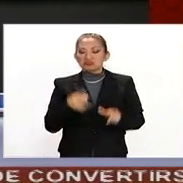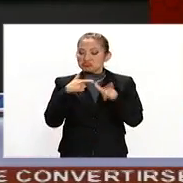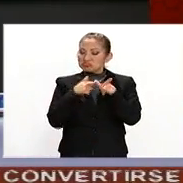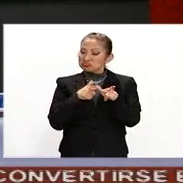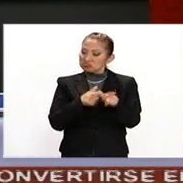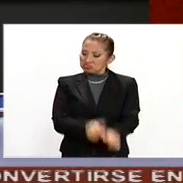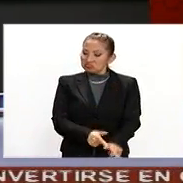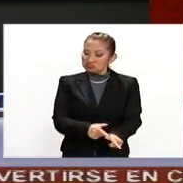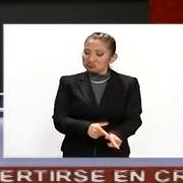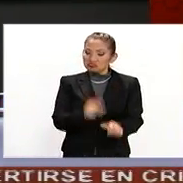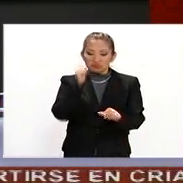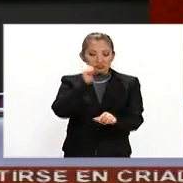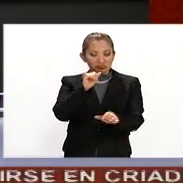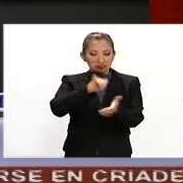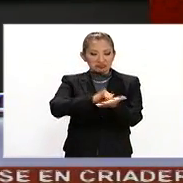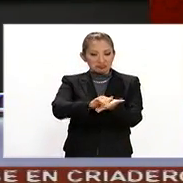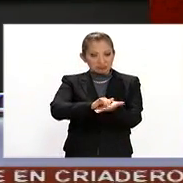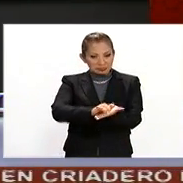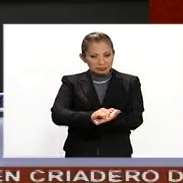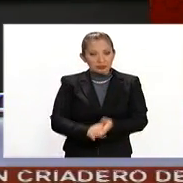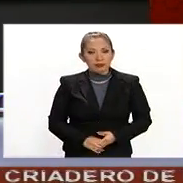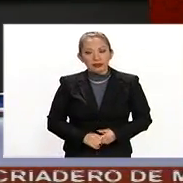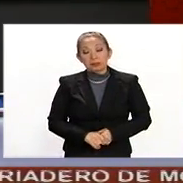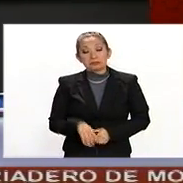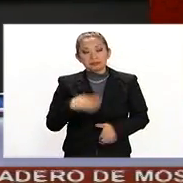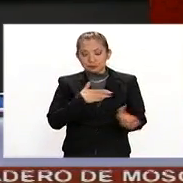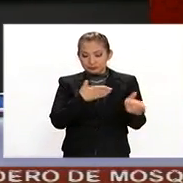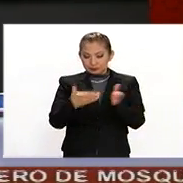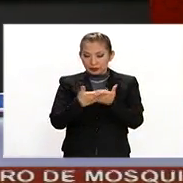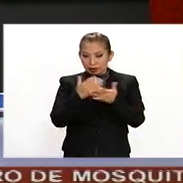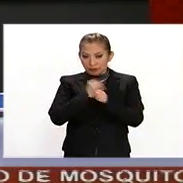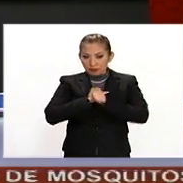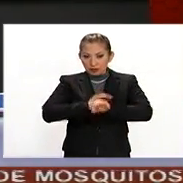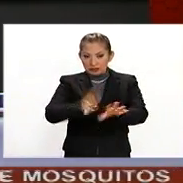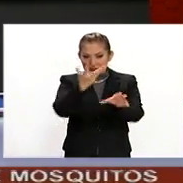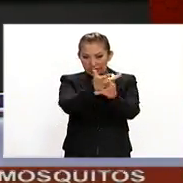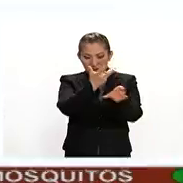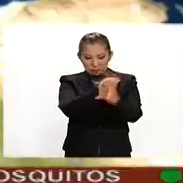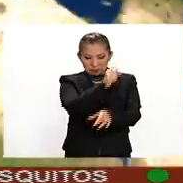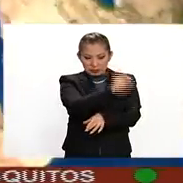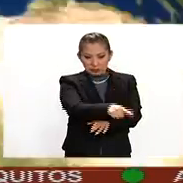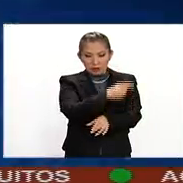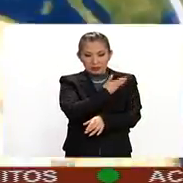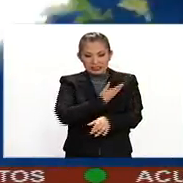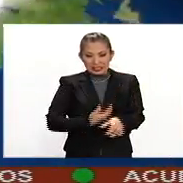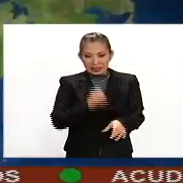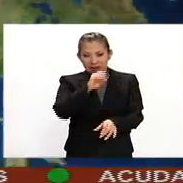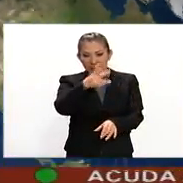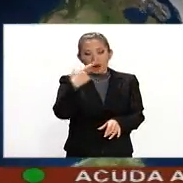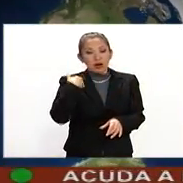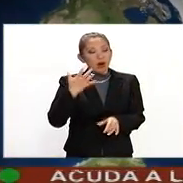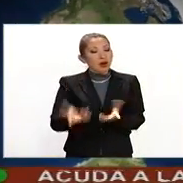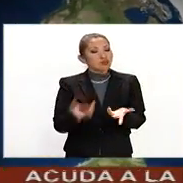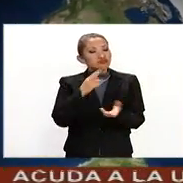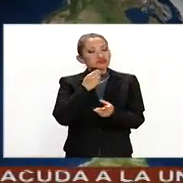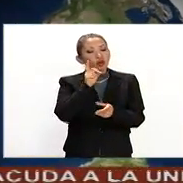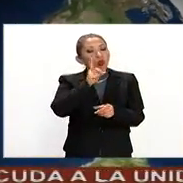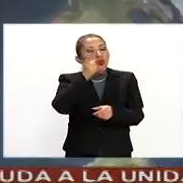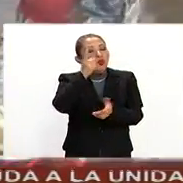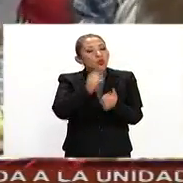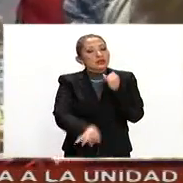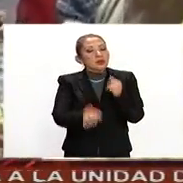Seguirá siendo siempre Nueva York. Y siguiendo con la información en los Estados Unidos, Barack Obama festejó su último